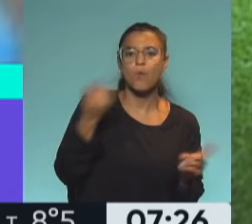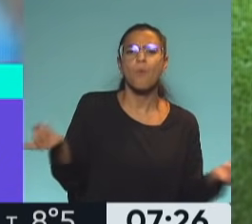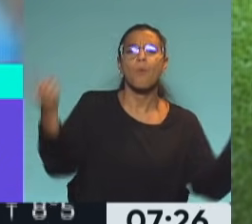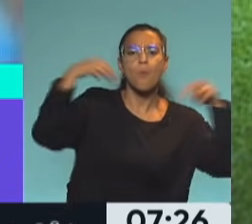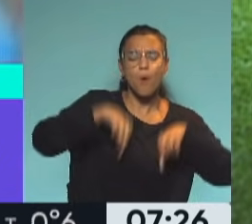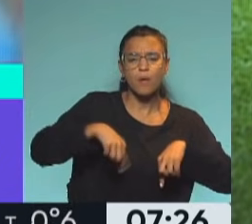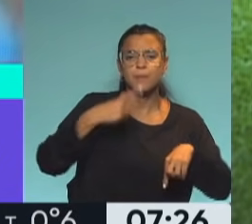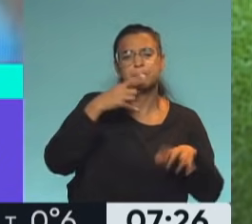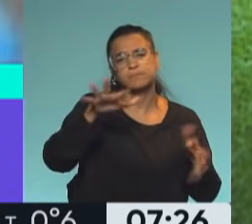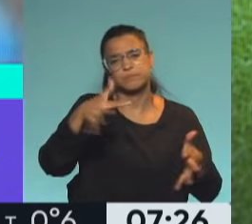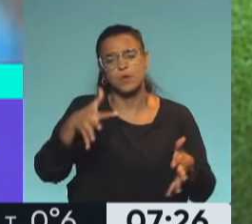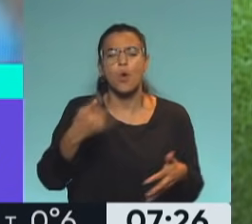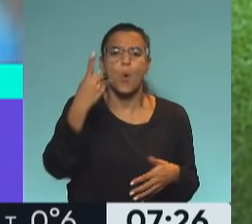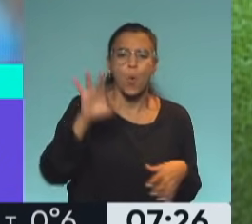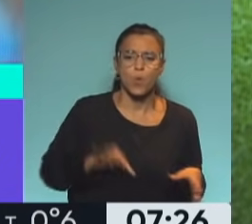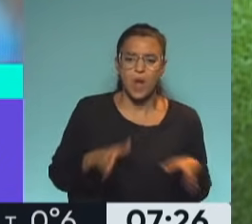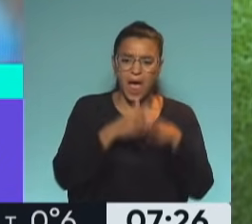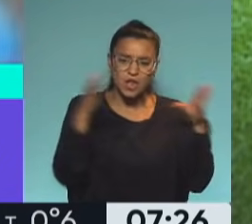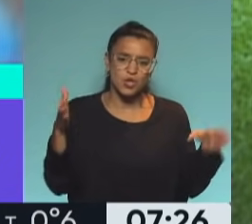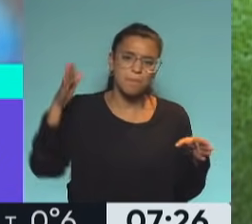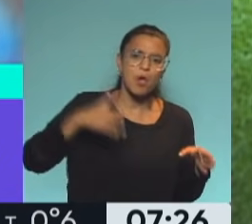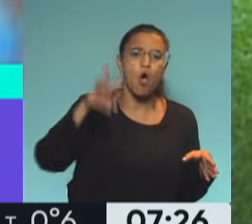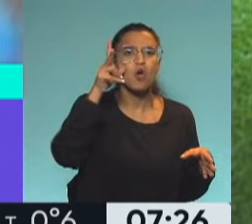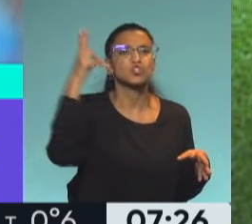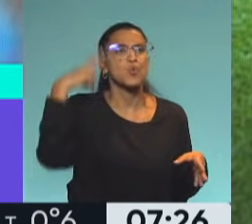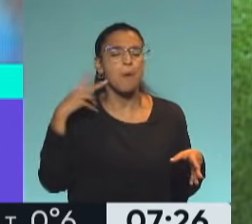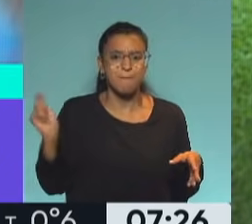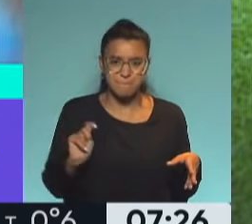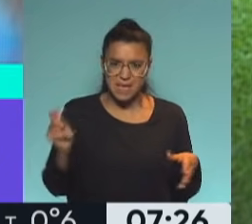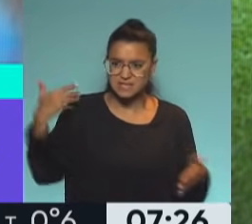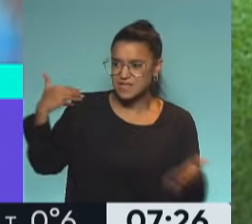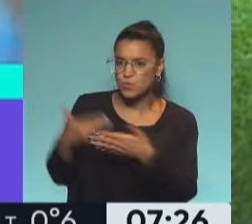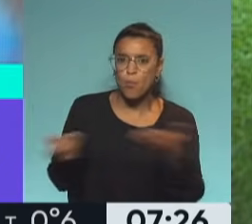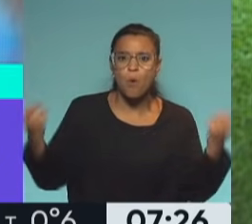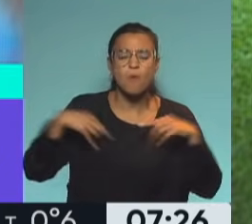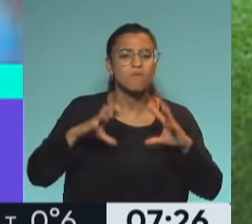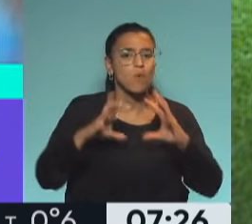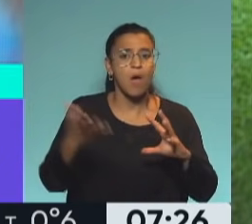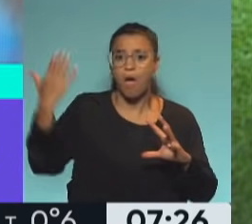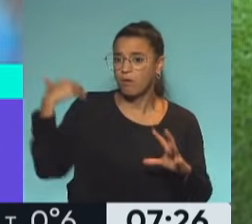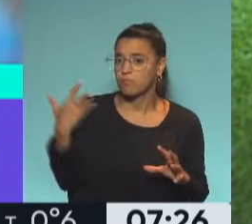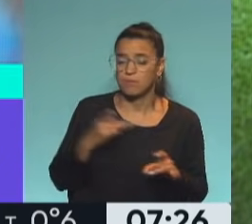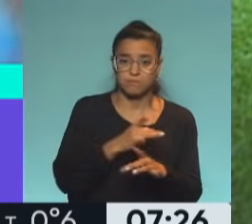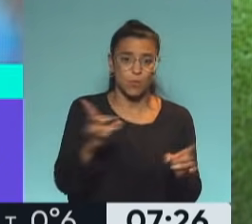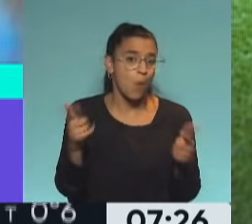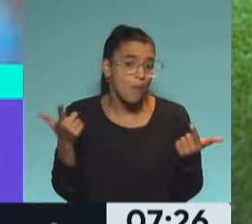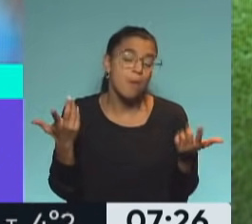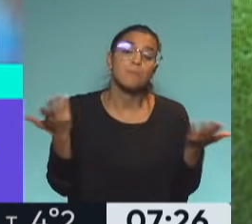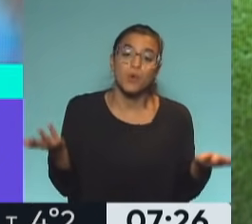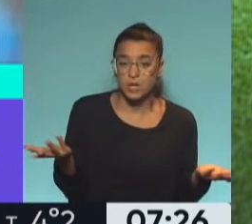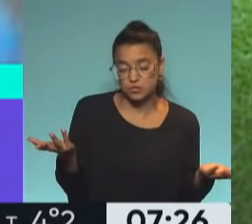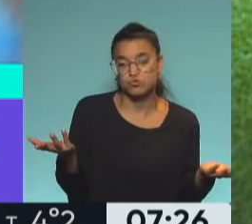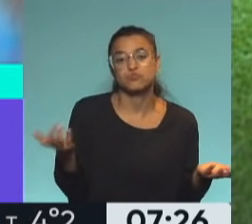de prácticamente un año, un poco menos, 8 o 9 meses, en el fútbol no se habían registrado casos. Por eso uno,